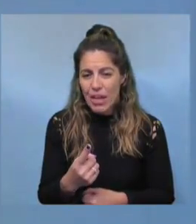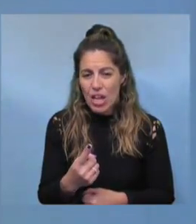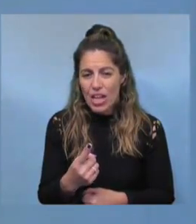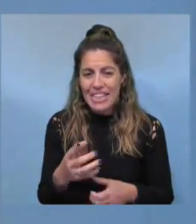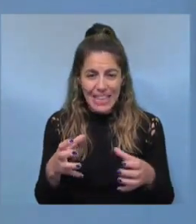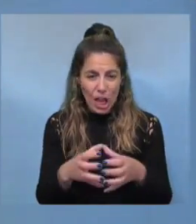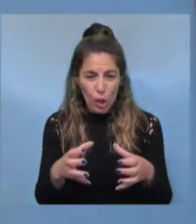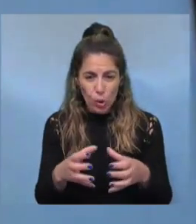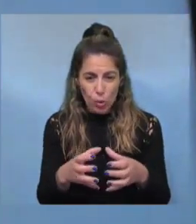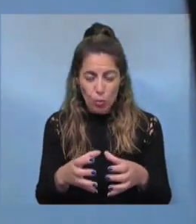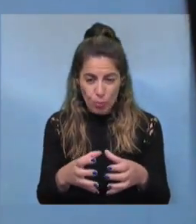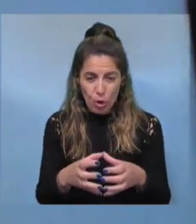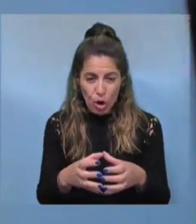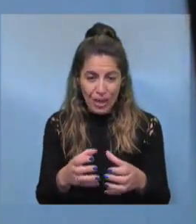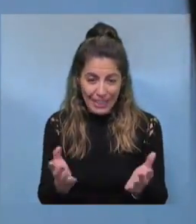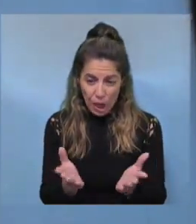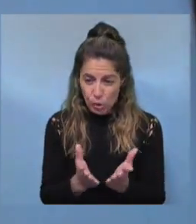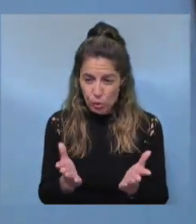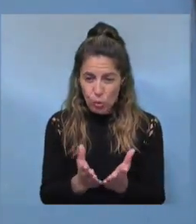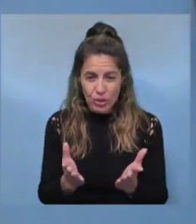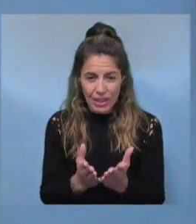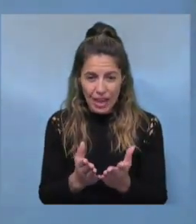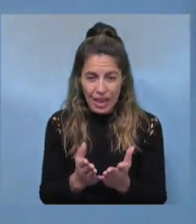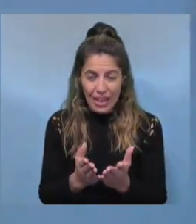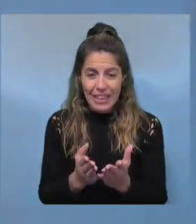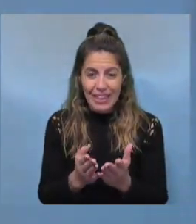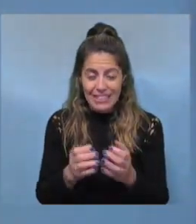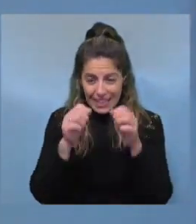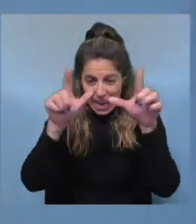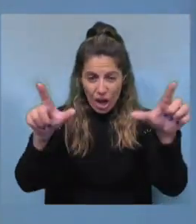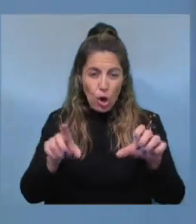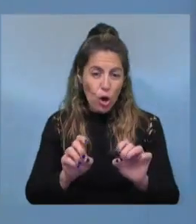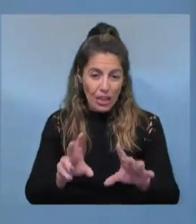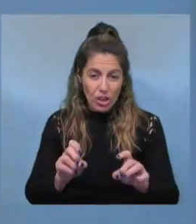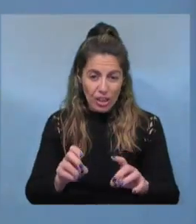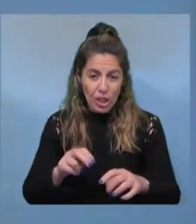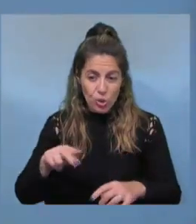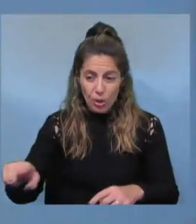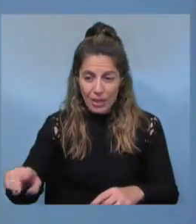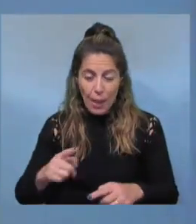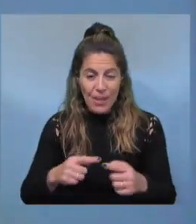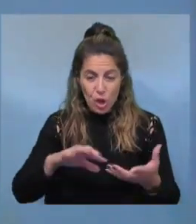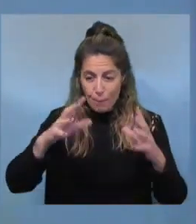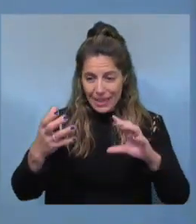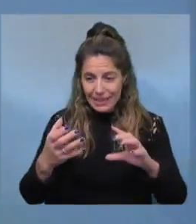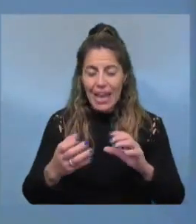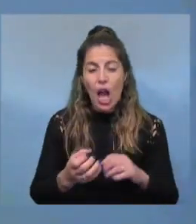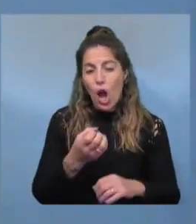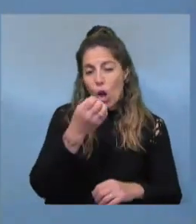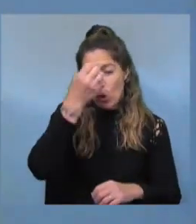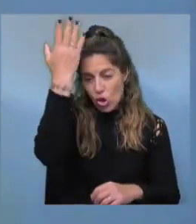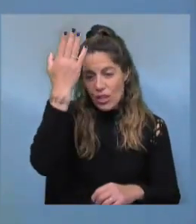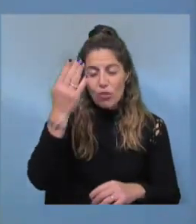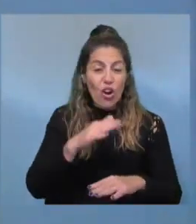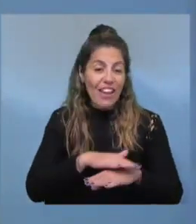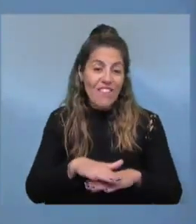Grupo de Agroecología, Sustentabilidad y Medio Ambiente. Hay un concepto que parece básico, pero que a veces se pierde de vista, y